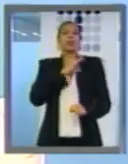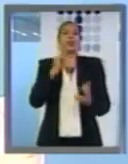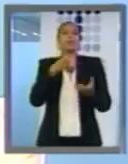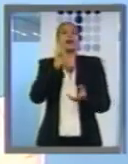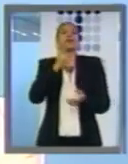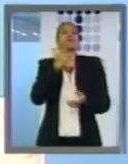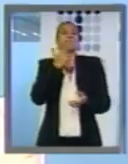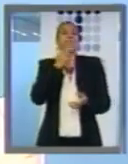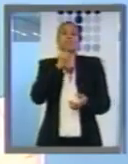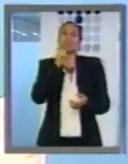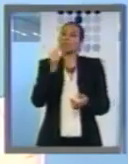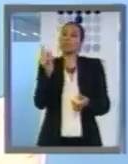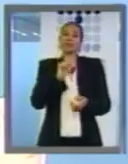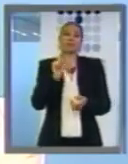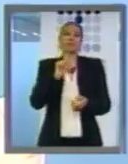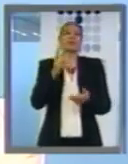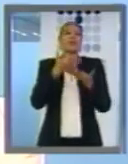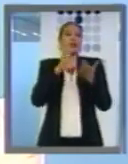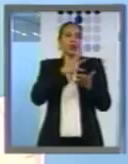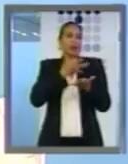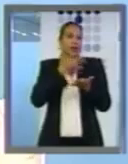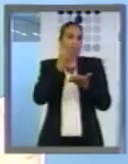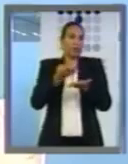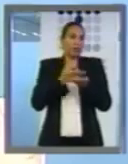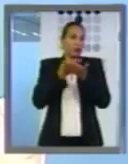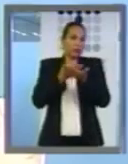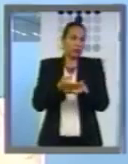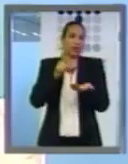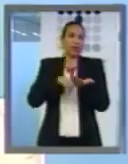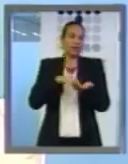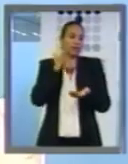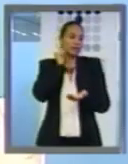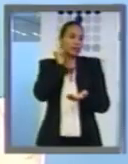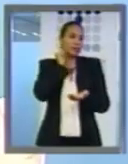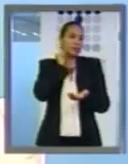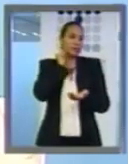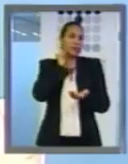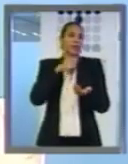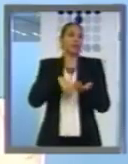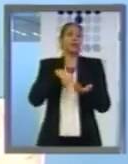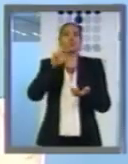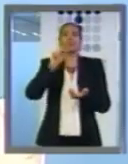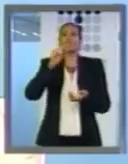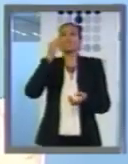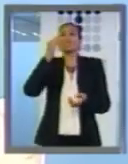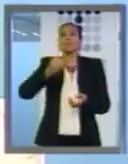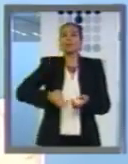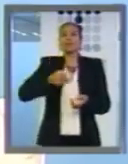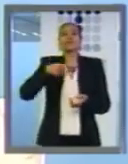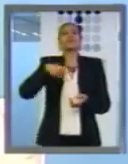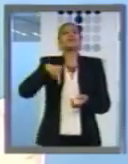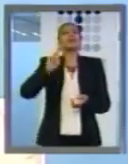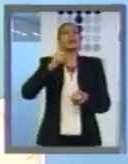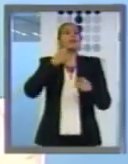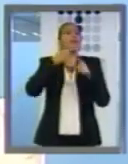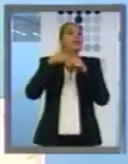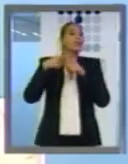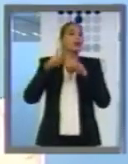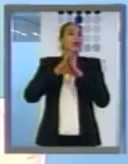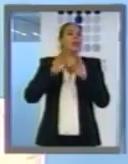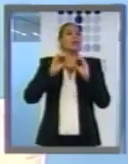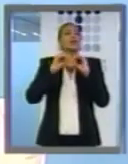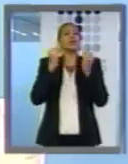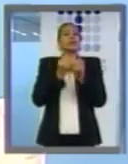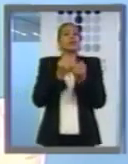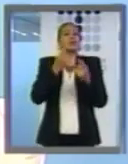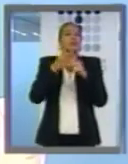nada. Esto ya estaba, esta propuesta en el Senado y estaba preaprobada, pero diversas organizaciones